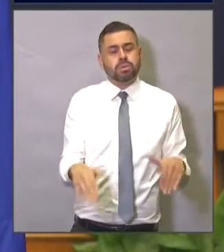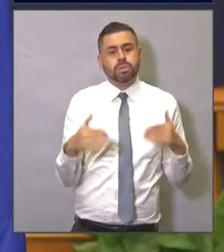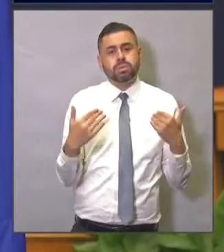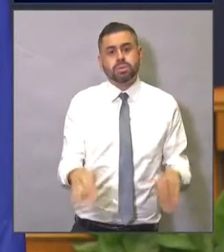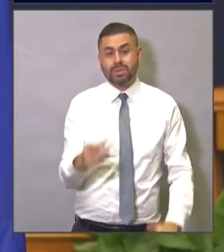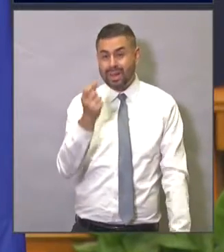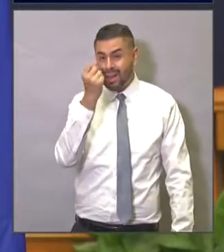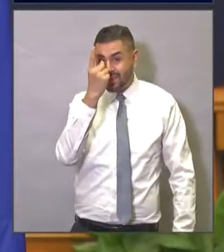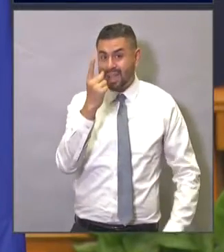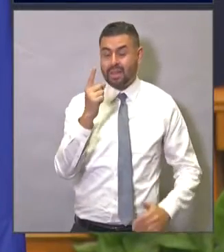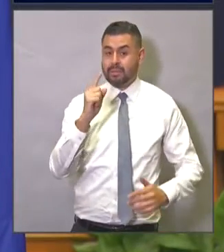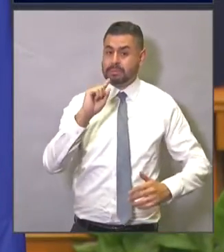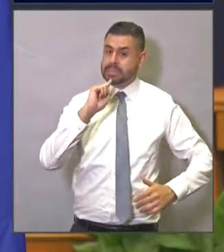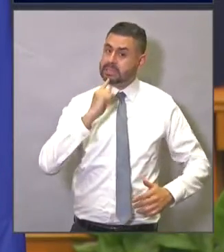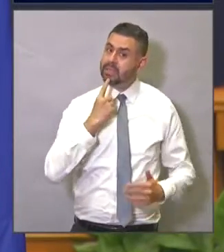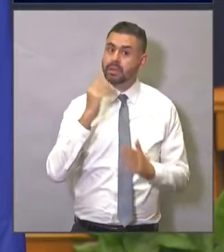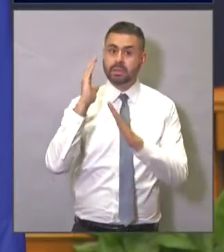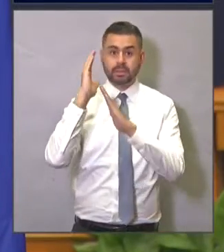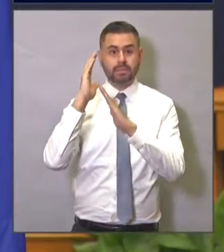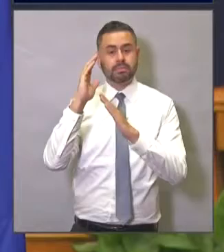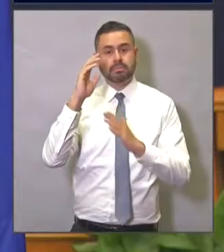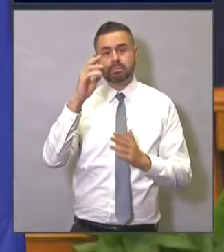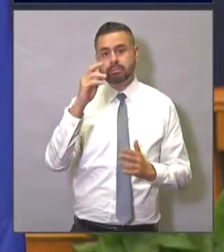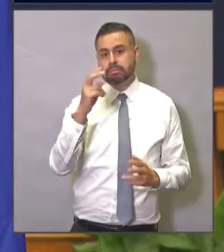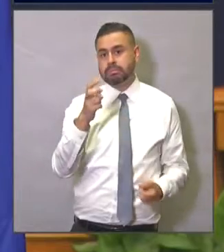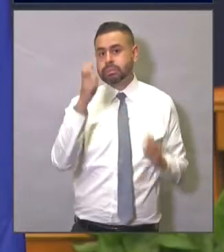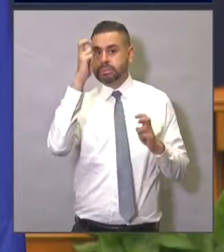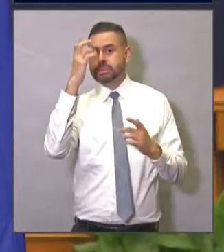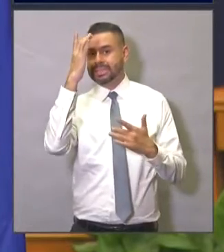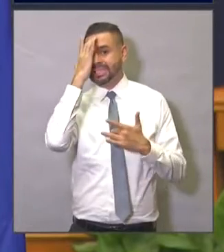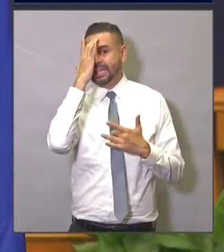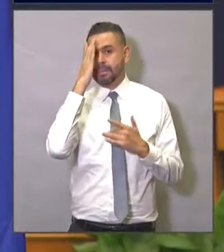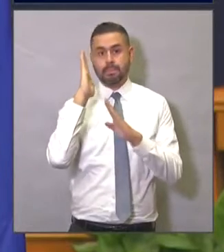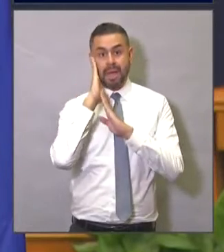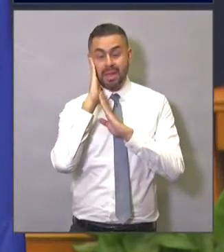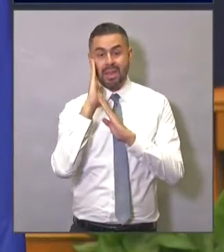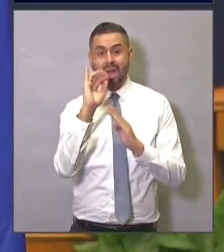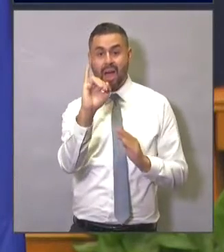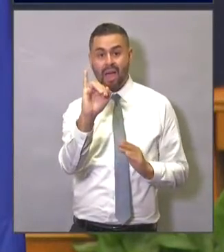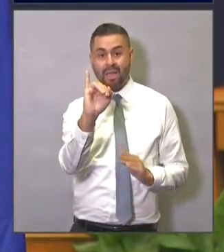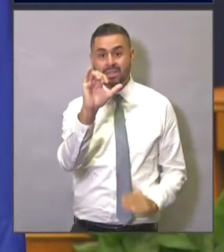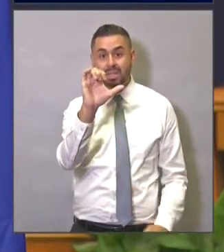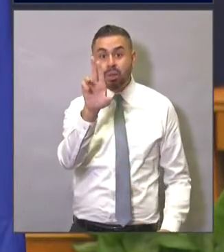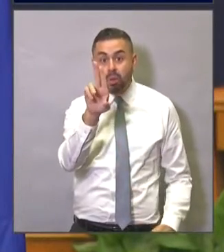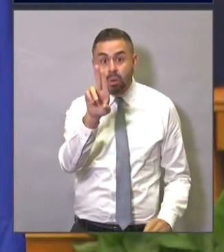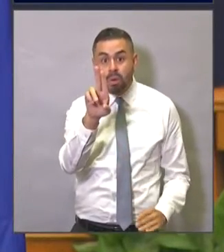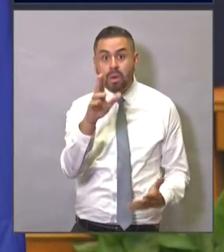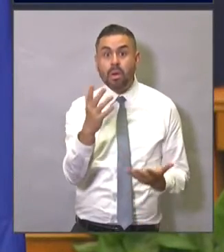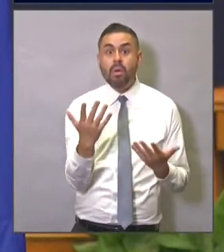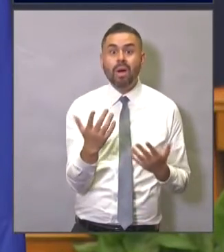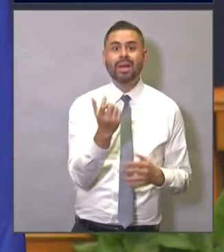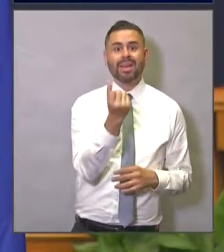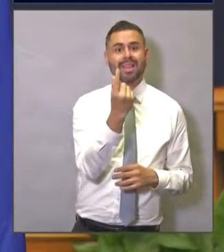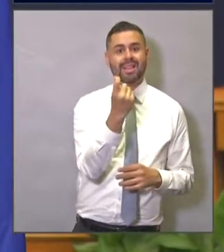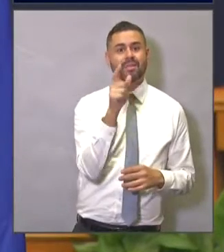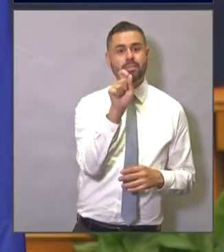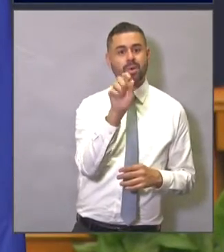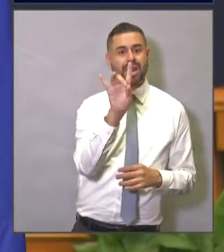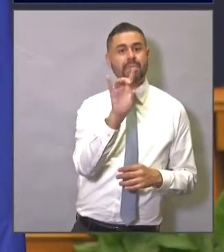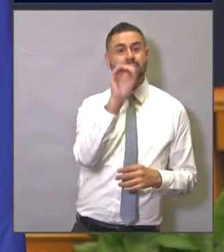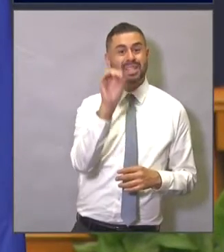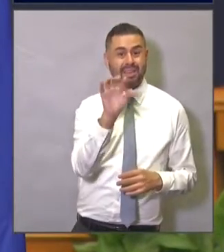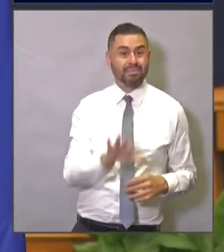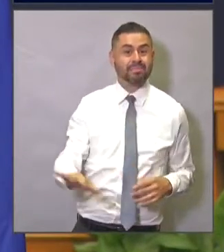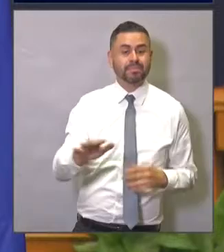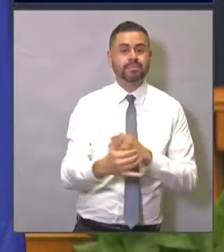de cuidados intensivos del Condado de Los Ángeles está rondando el 11.8% en